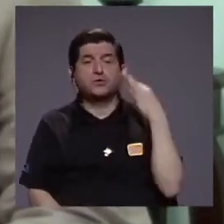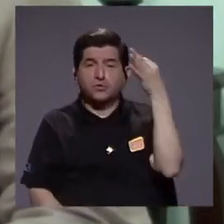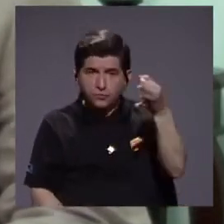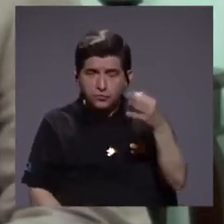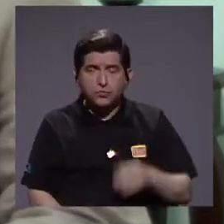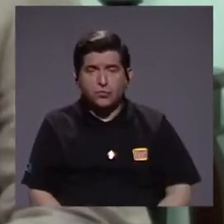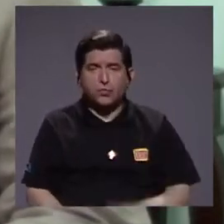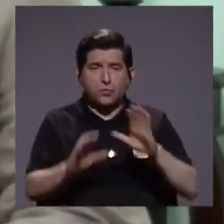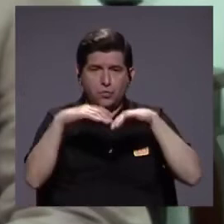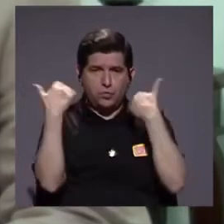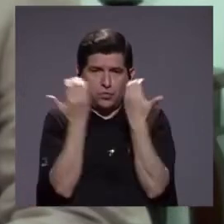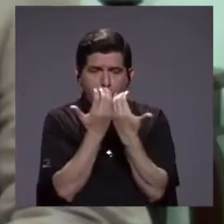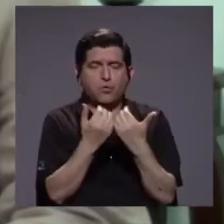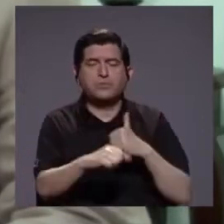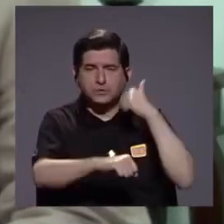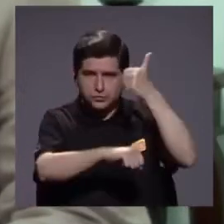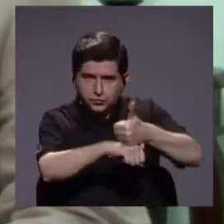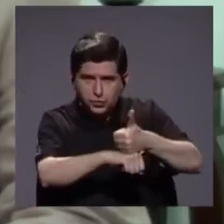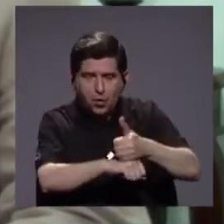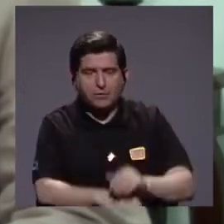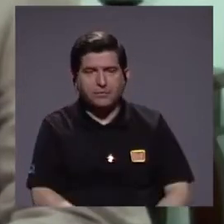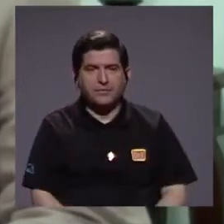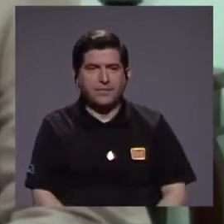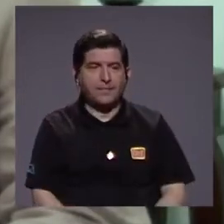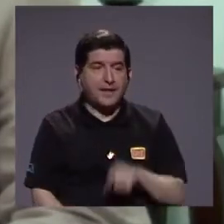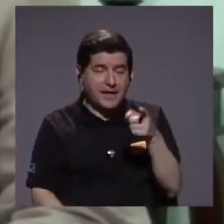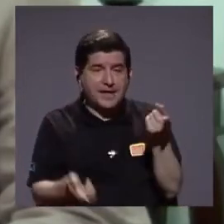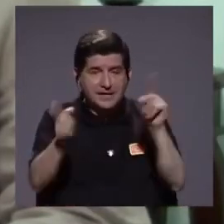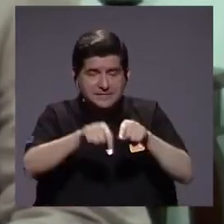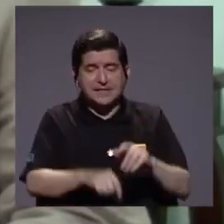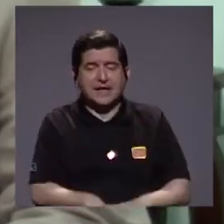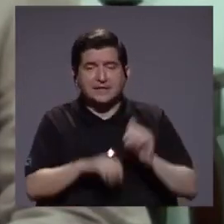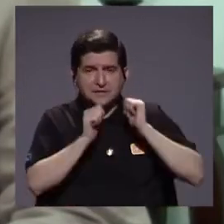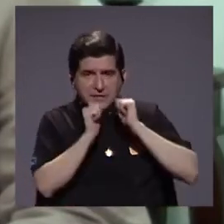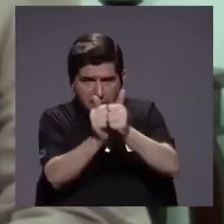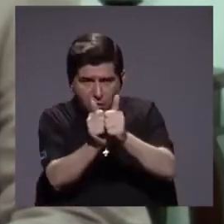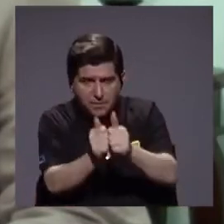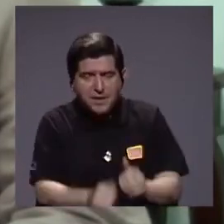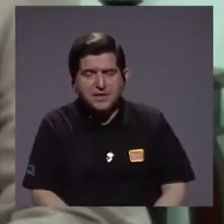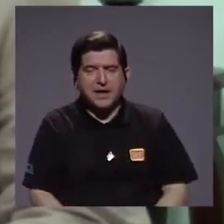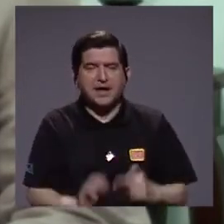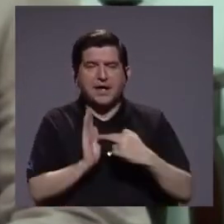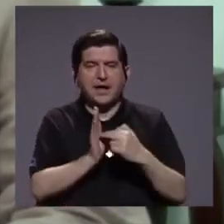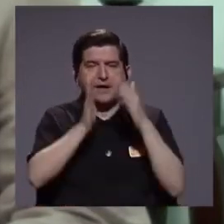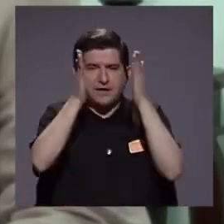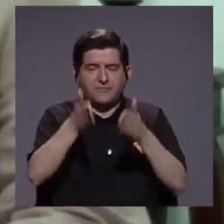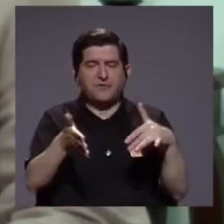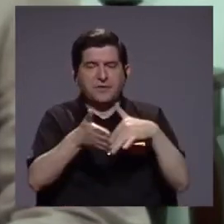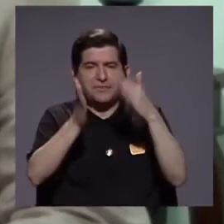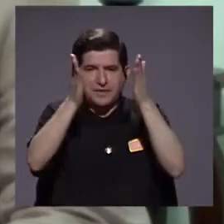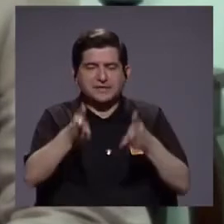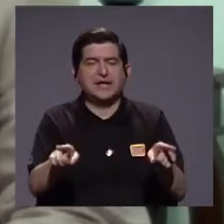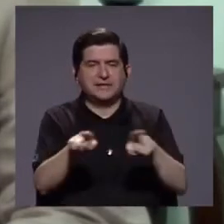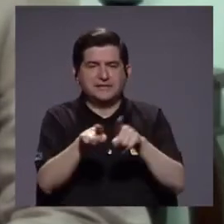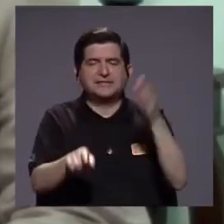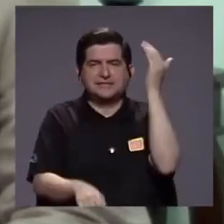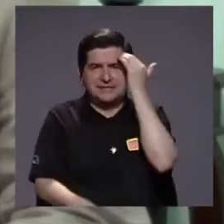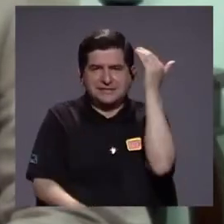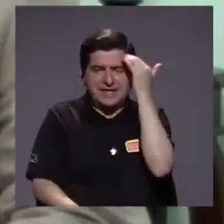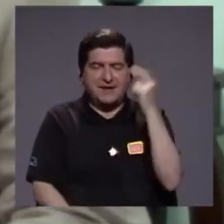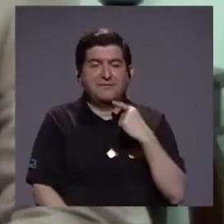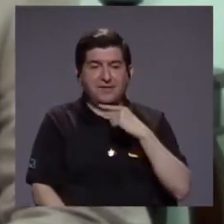la comisión que conformaría estaría acompañada por una representación estudiantil que conozca